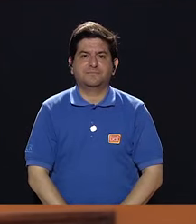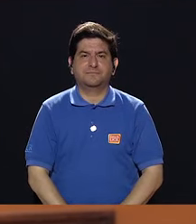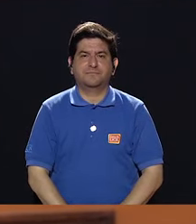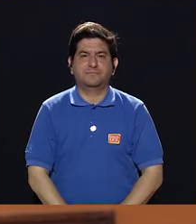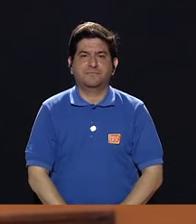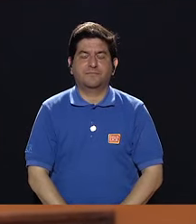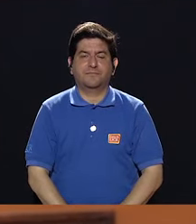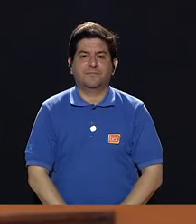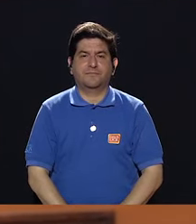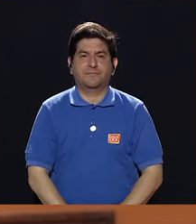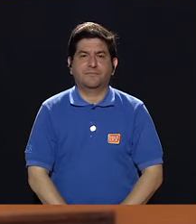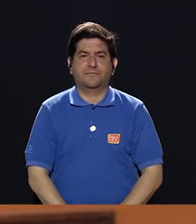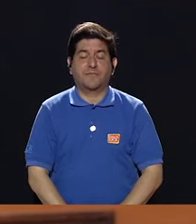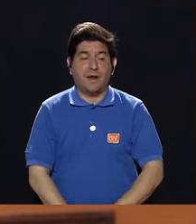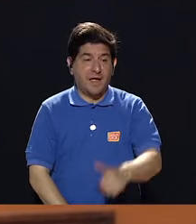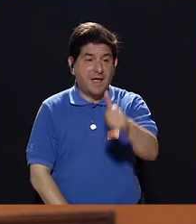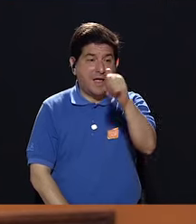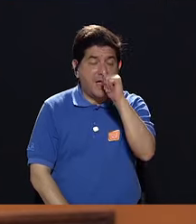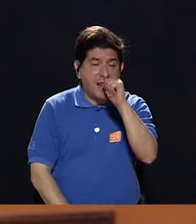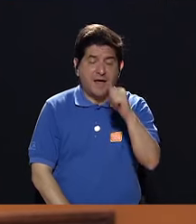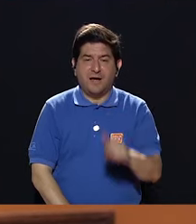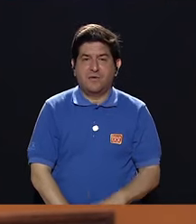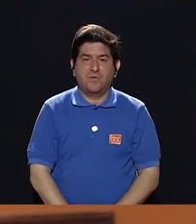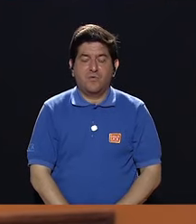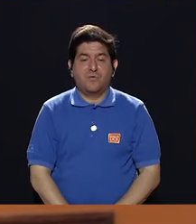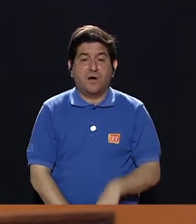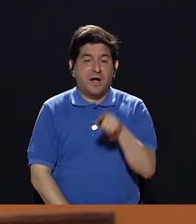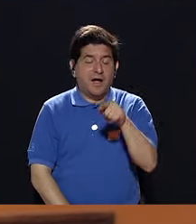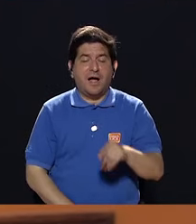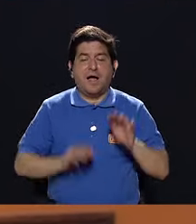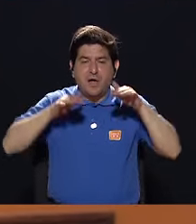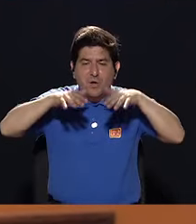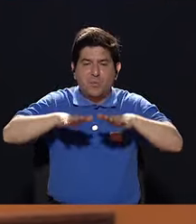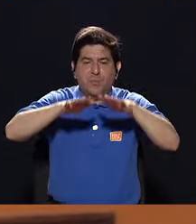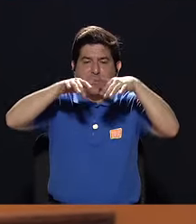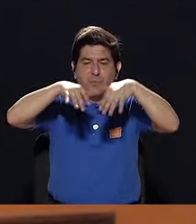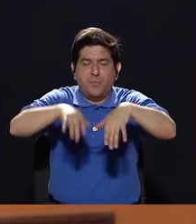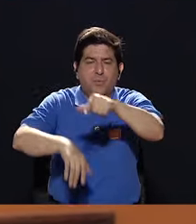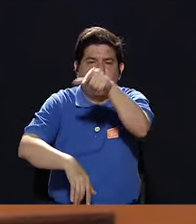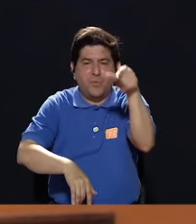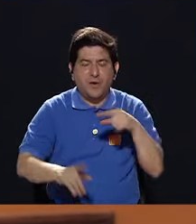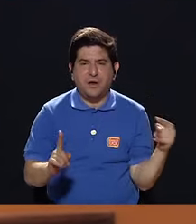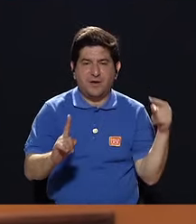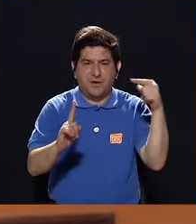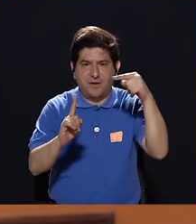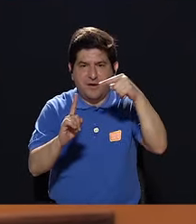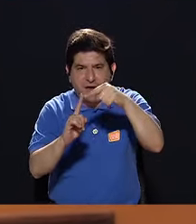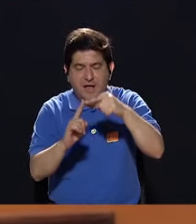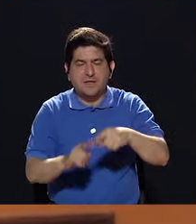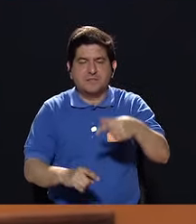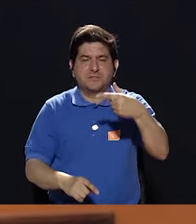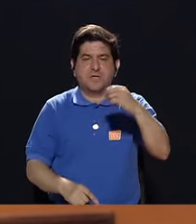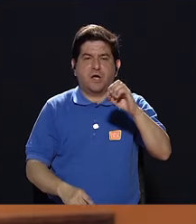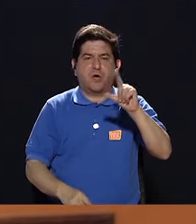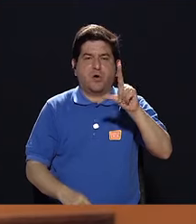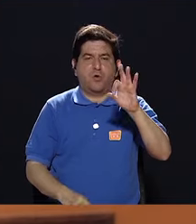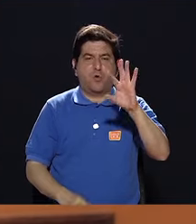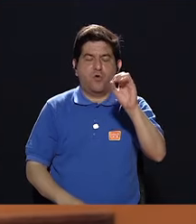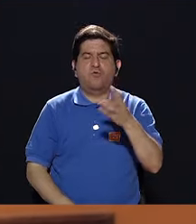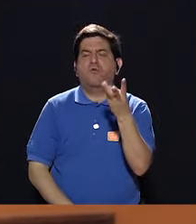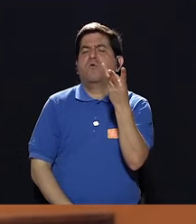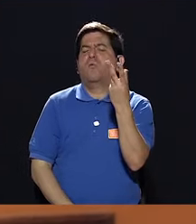¿Cuál es el caudal de agua que escurre en la cuenca hacia el golfo?